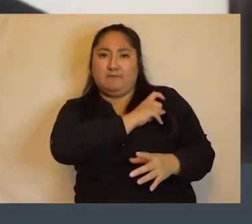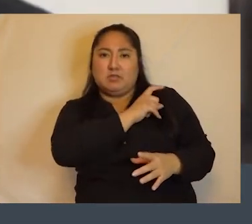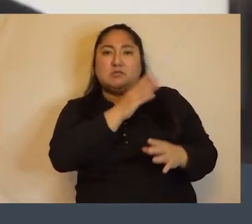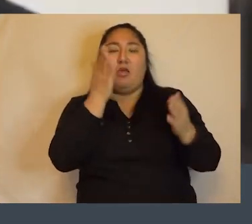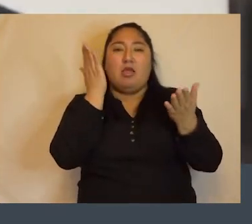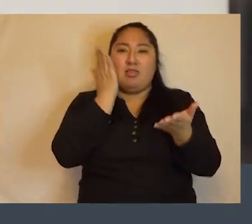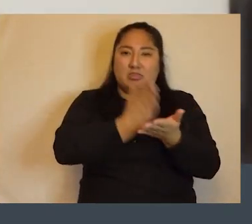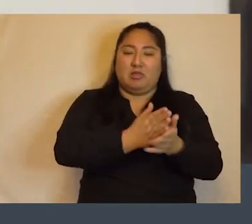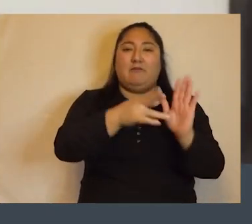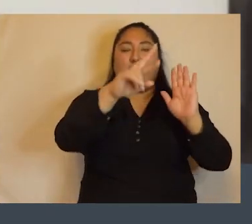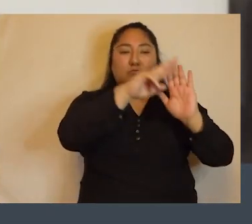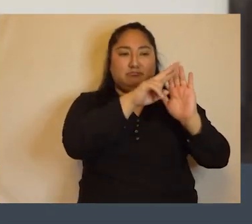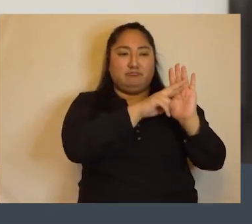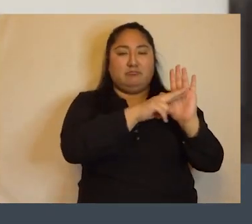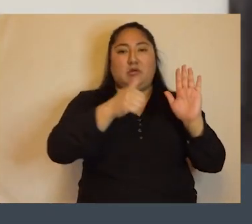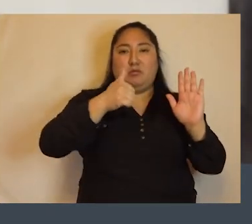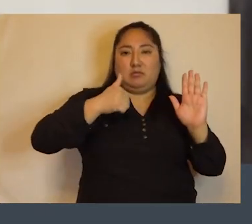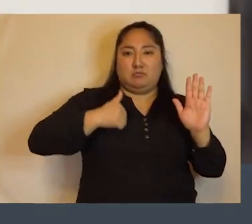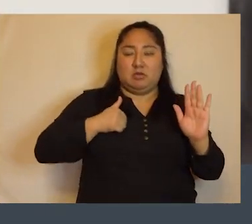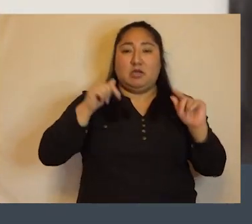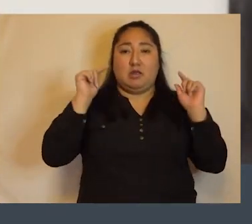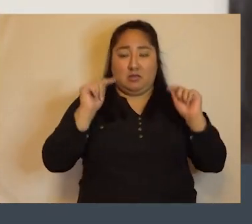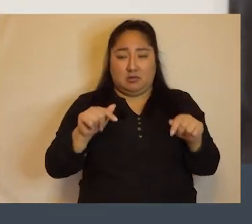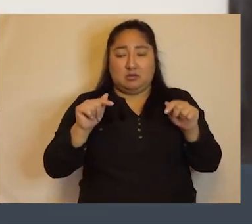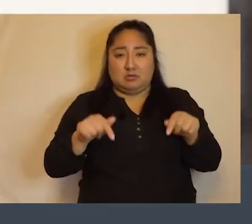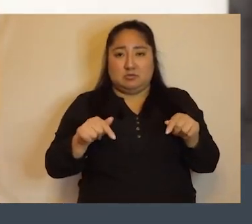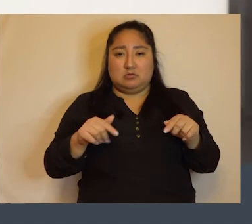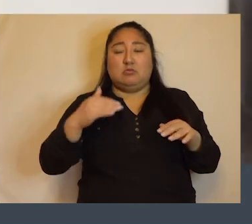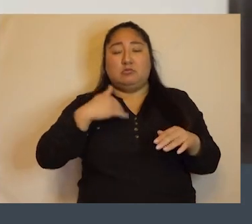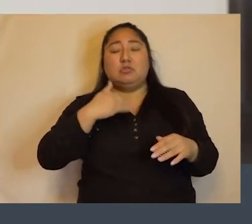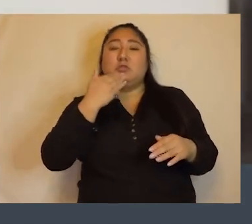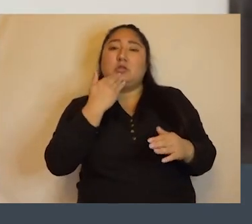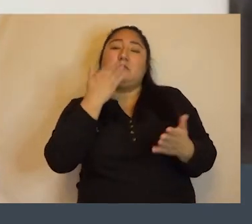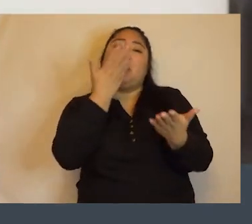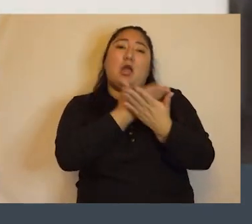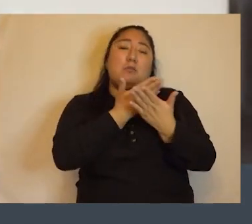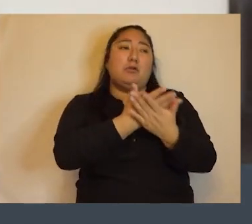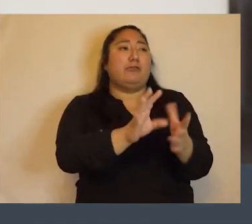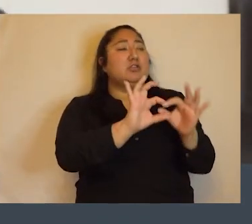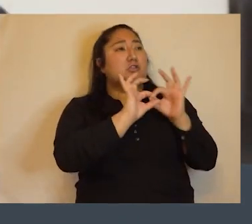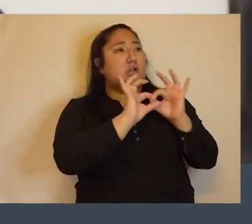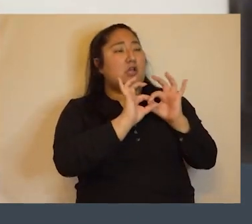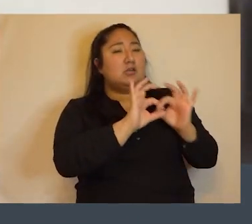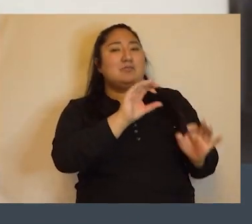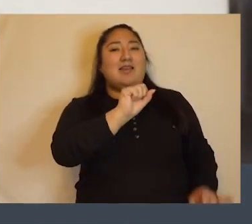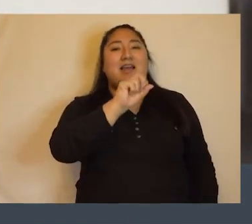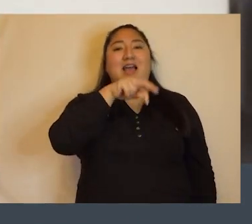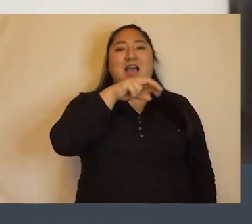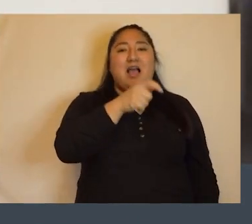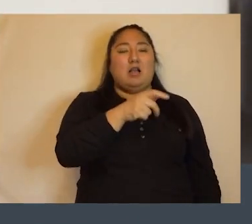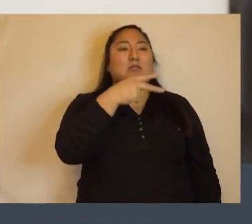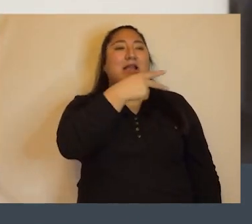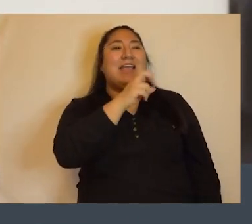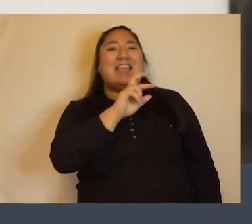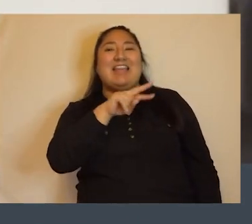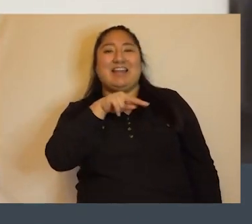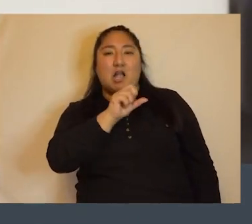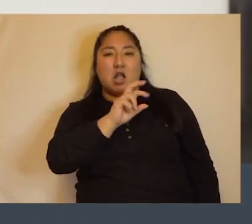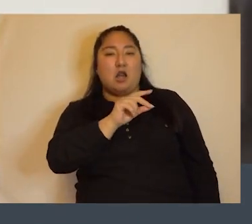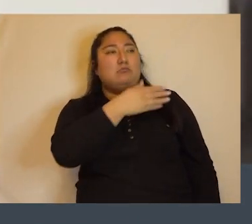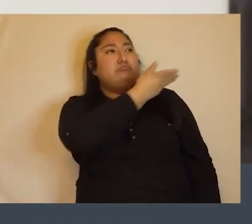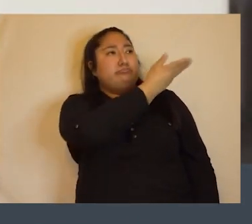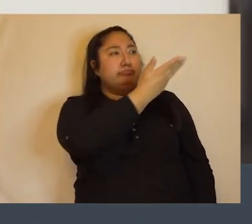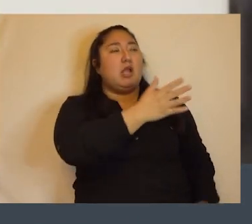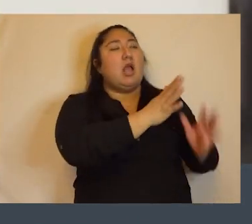complejo si no se hacen las medidas oportunas y macro. Eso sería, y aprovecho también de agradecer a Anne y a